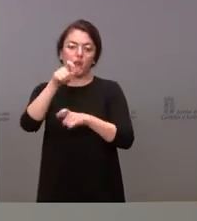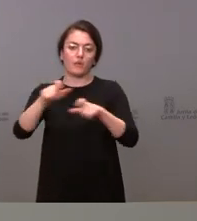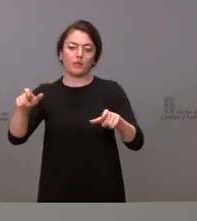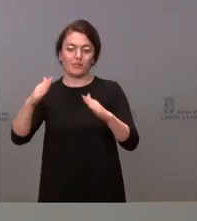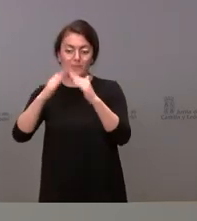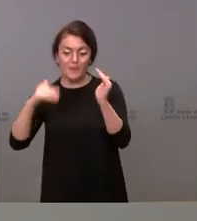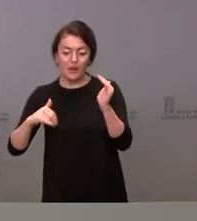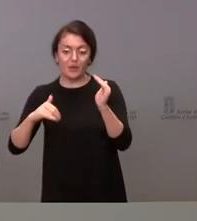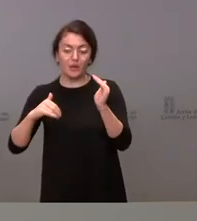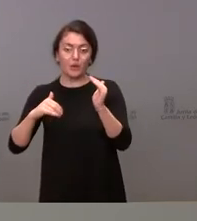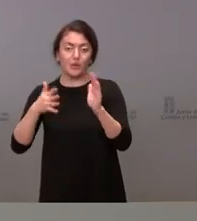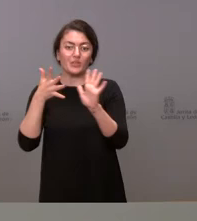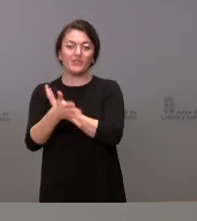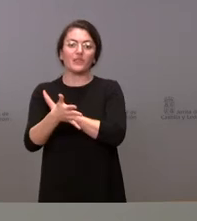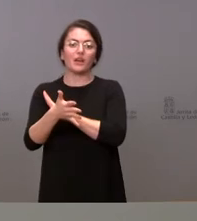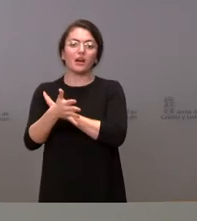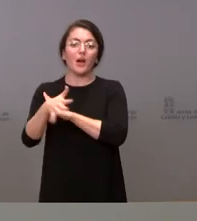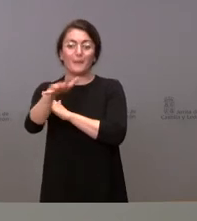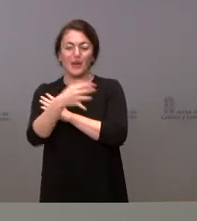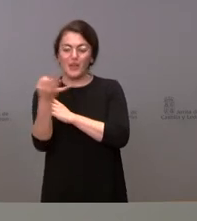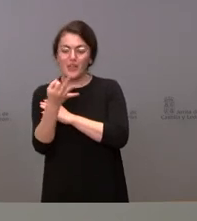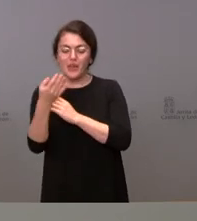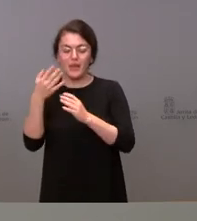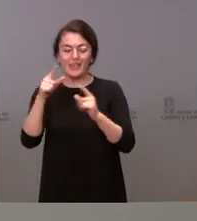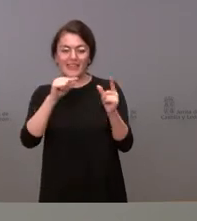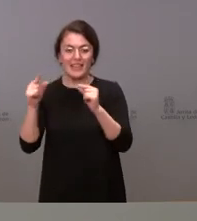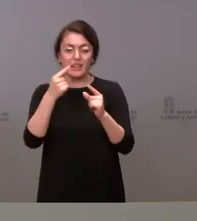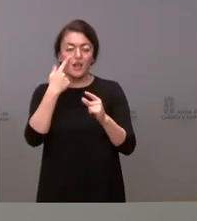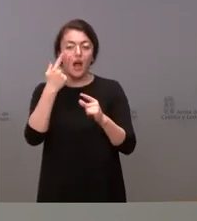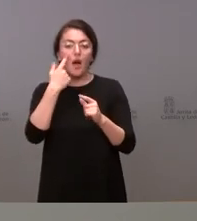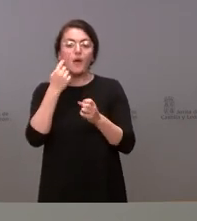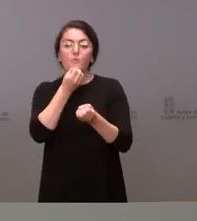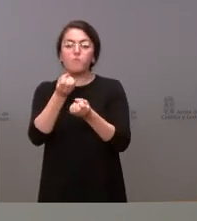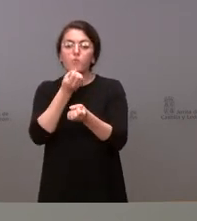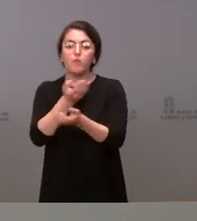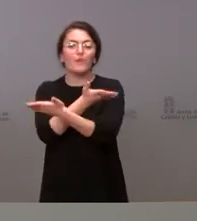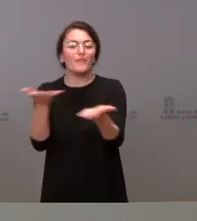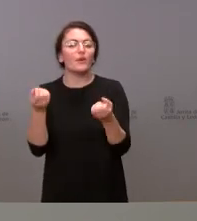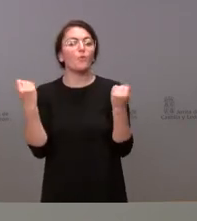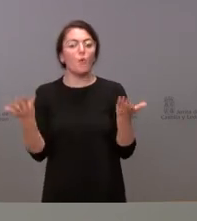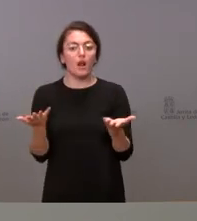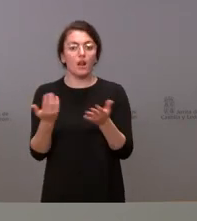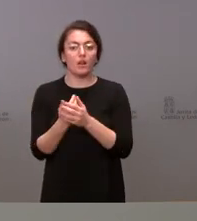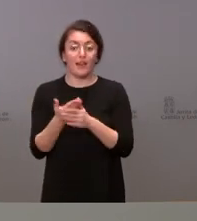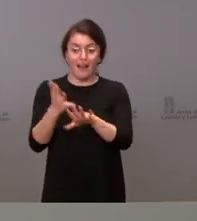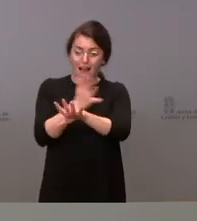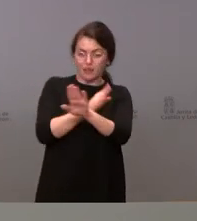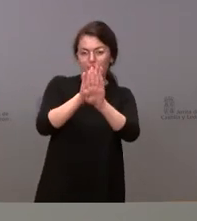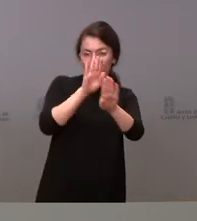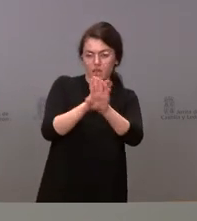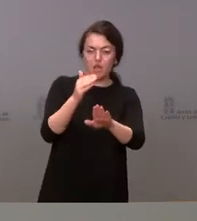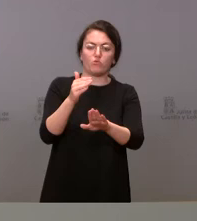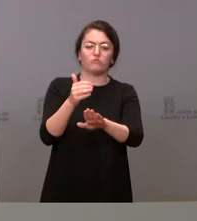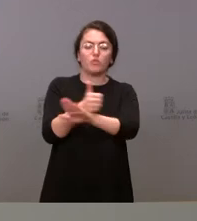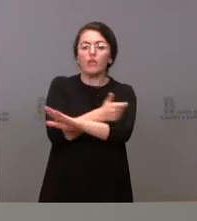son los datos o informaciones que van a publicar, previa escucha, como decíamos antes, de sus vecinos, de sus ciudadanos, no hay